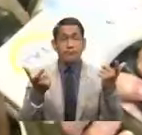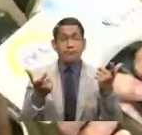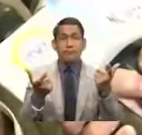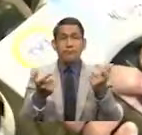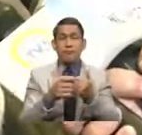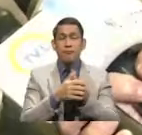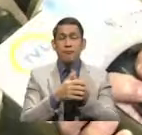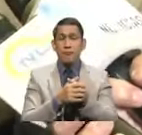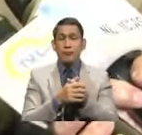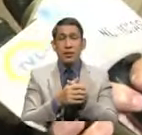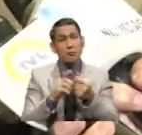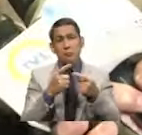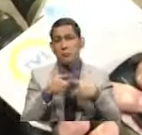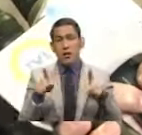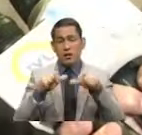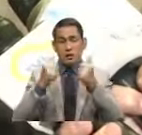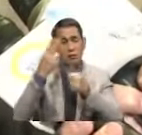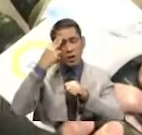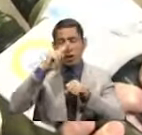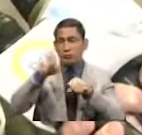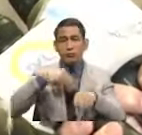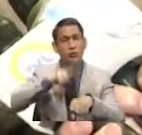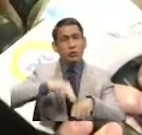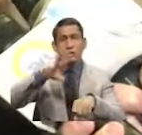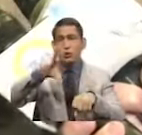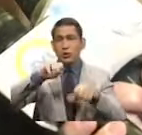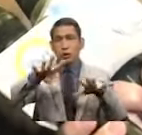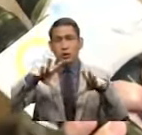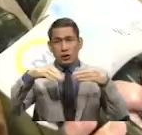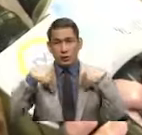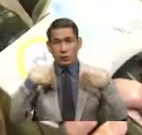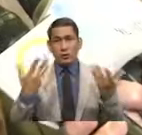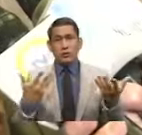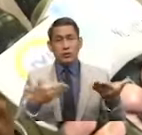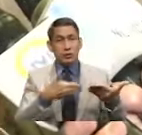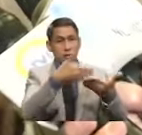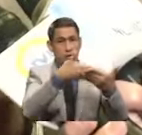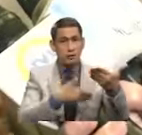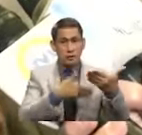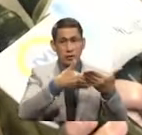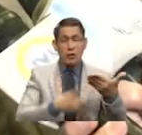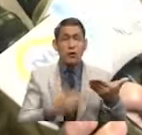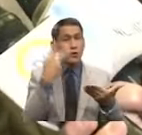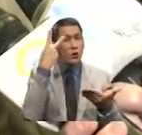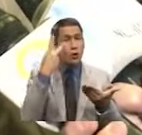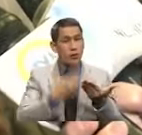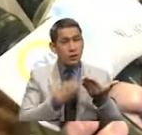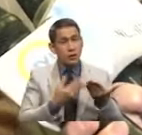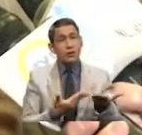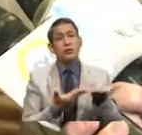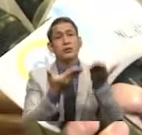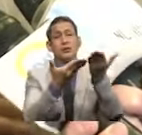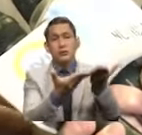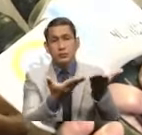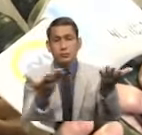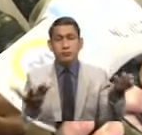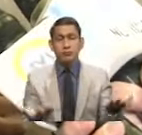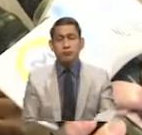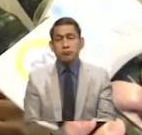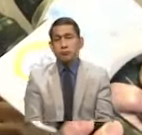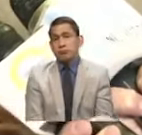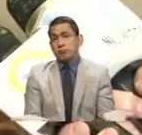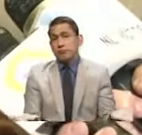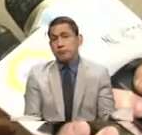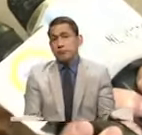siguiente día, como un alcance, presentamos firmas en físico y también se nos fue negada. Dicen que son extemporáneas. Ya no sabemos ni qué